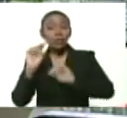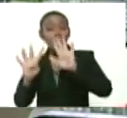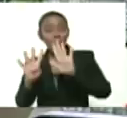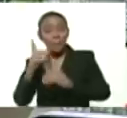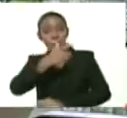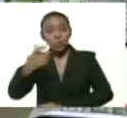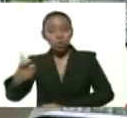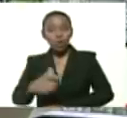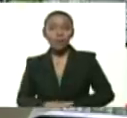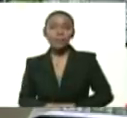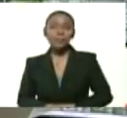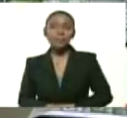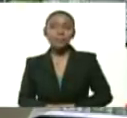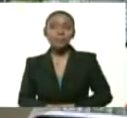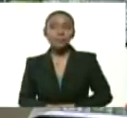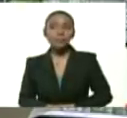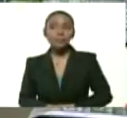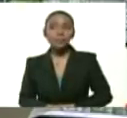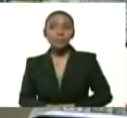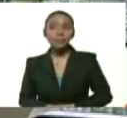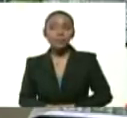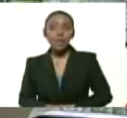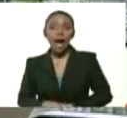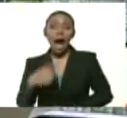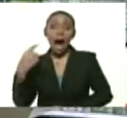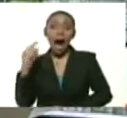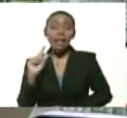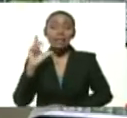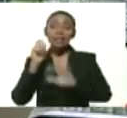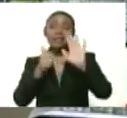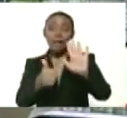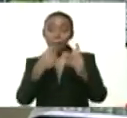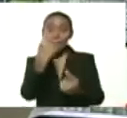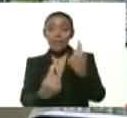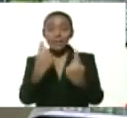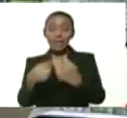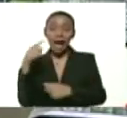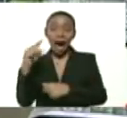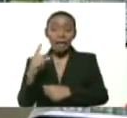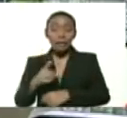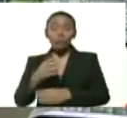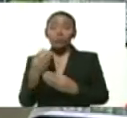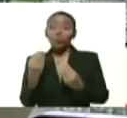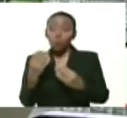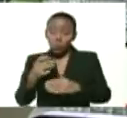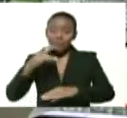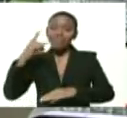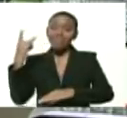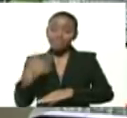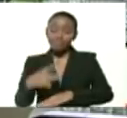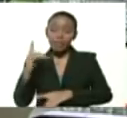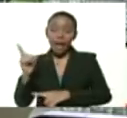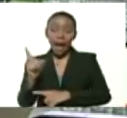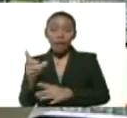casos tenemos 6 pacientes en condición crítica en unidades de cuidados